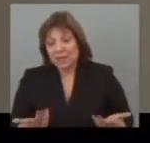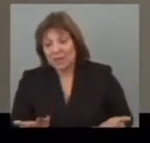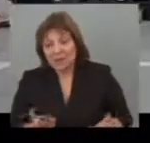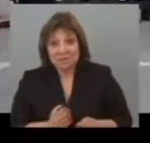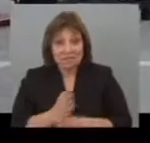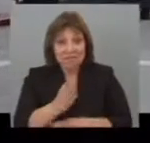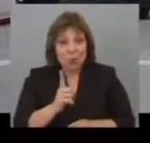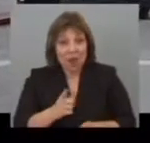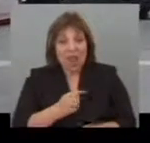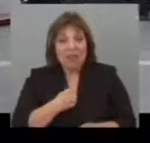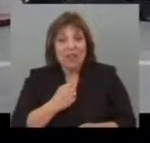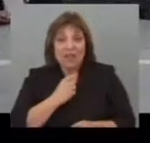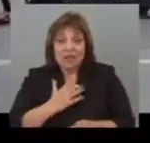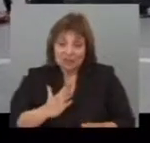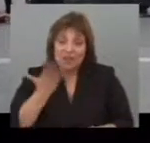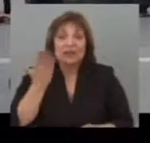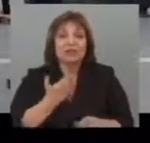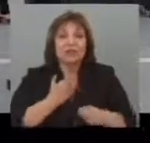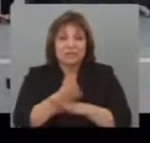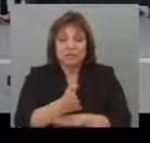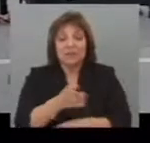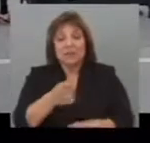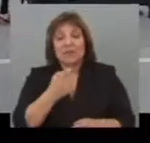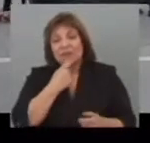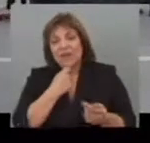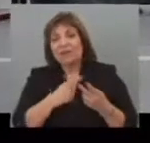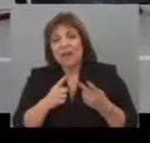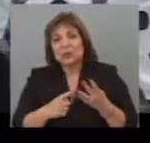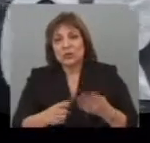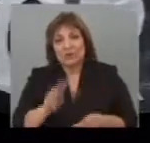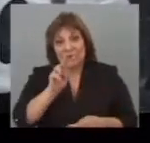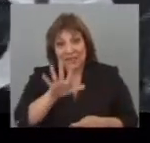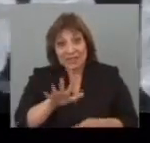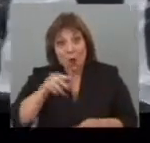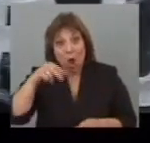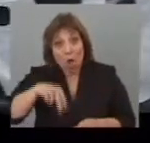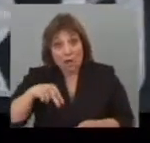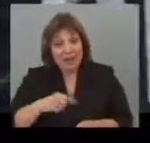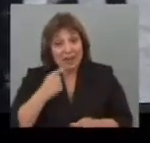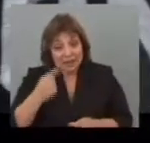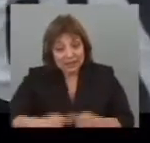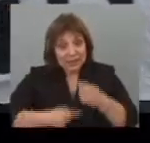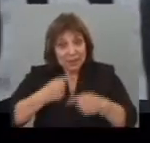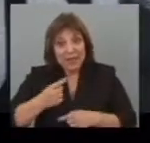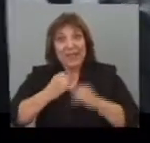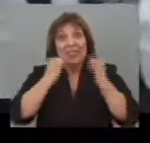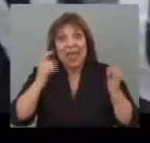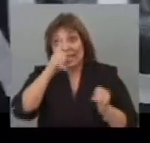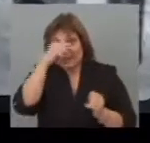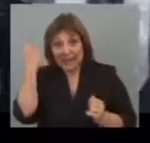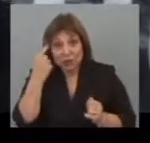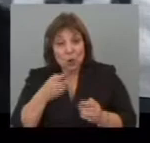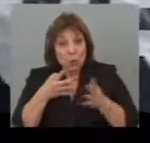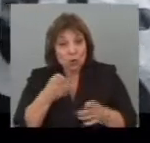igual. Para las mujeres de negro aún queda mucho por hacer. Por eso cada 25 de noviembre, cuando se conmemora el Día Internacional de